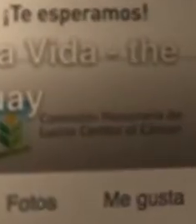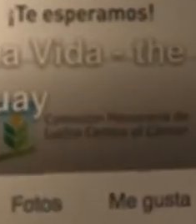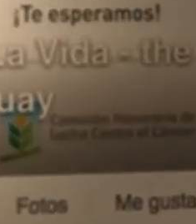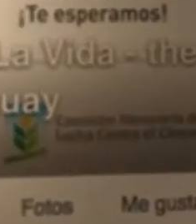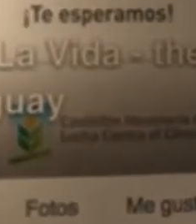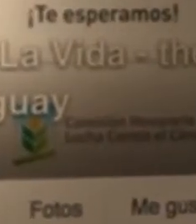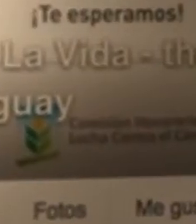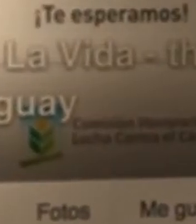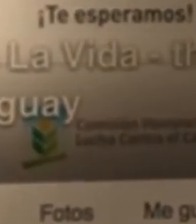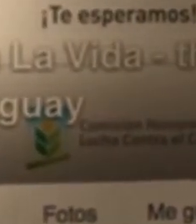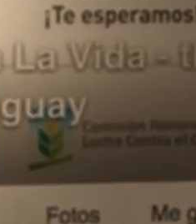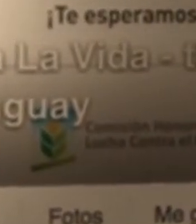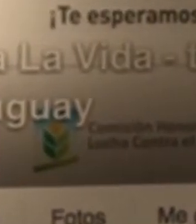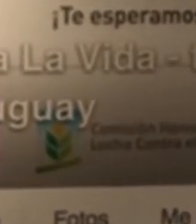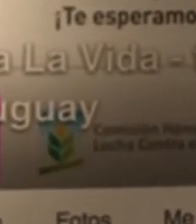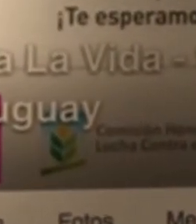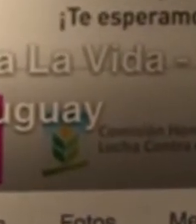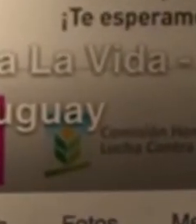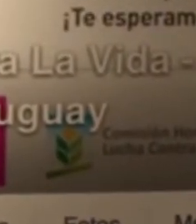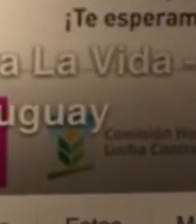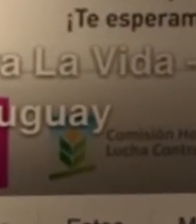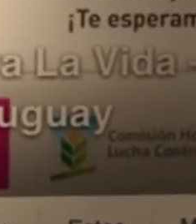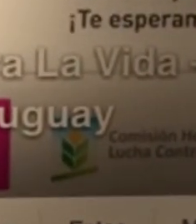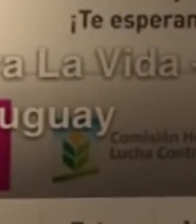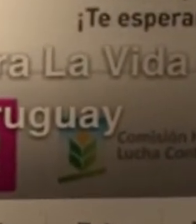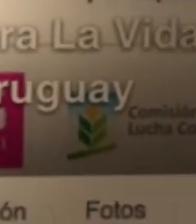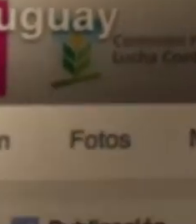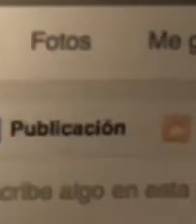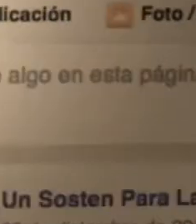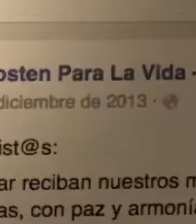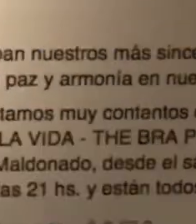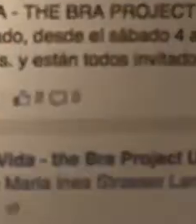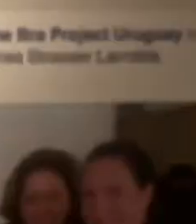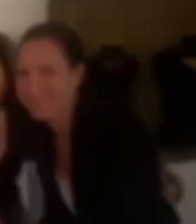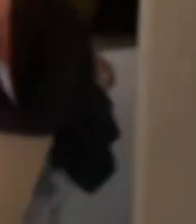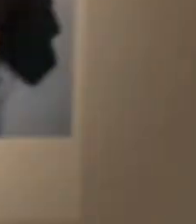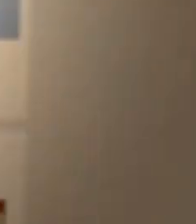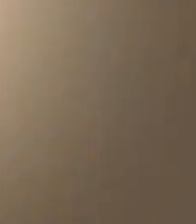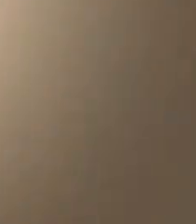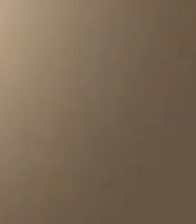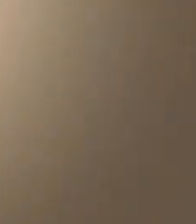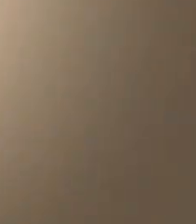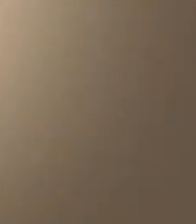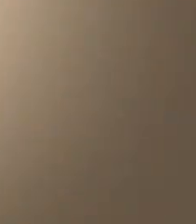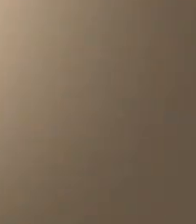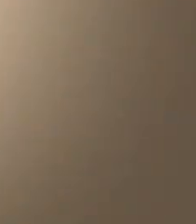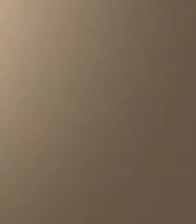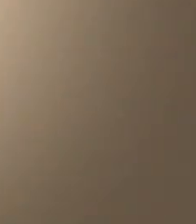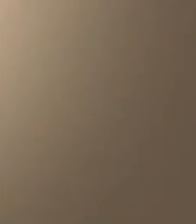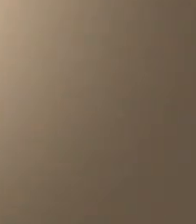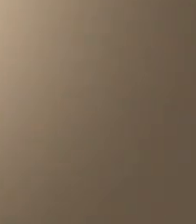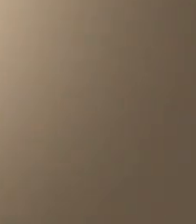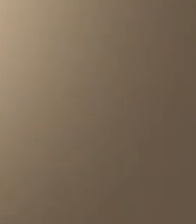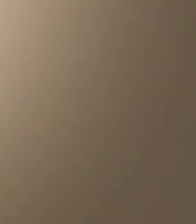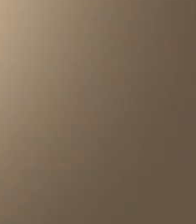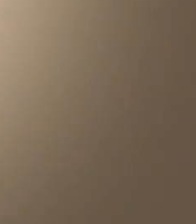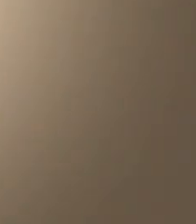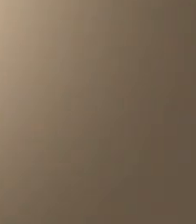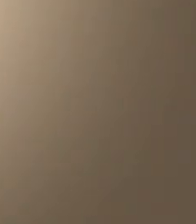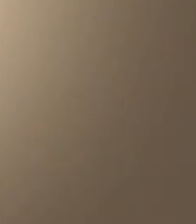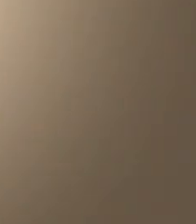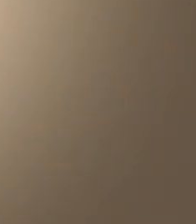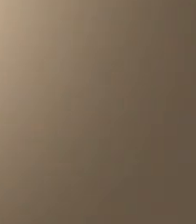ya fuimos a Uruguay uh-huh. en el 2014 con el CETU, que es el Centro Uruguayo de